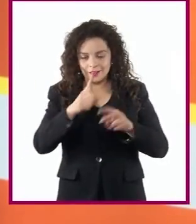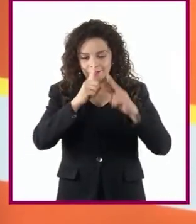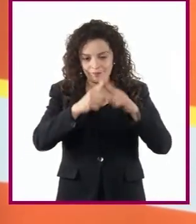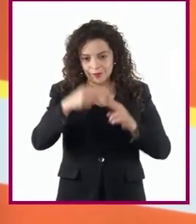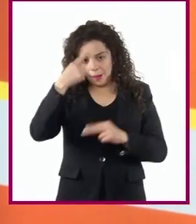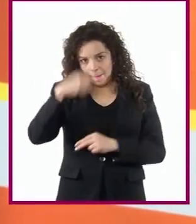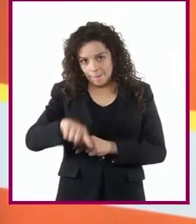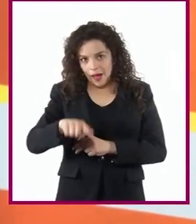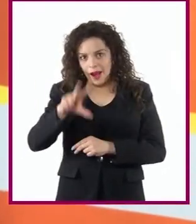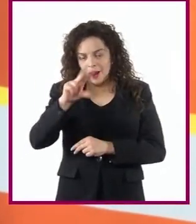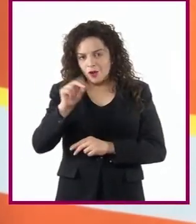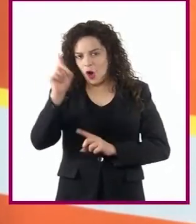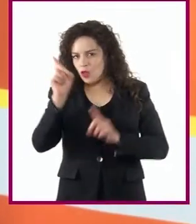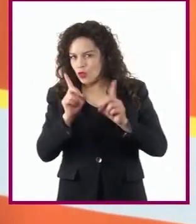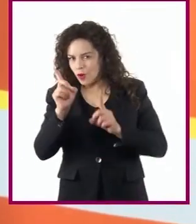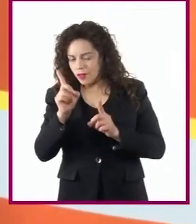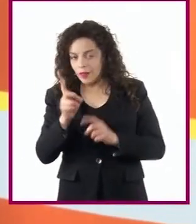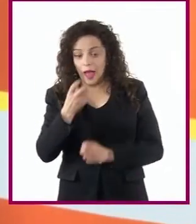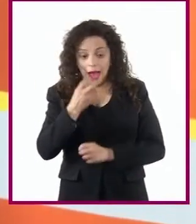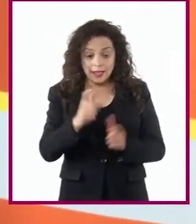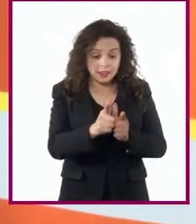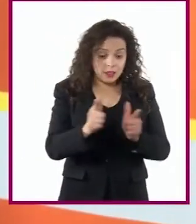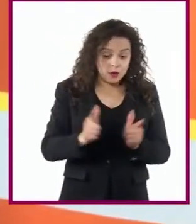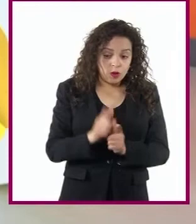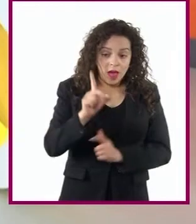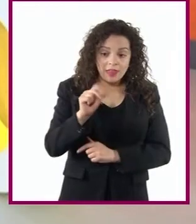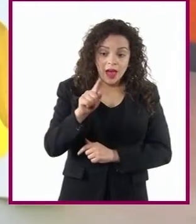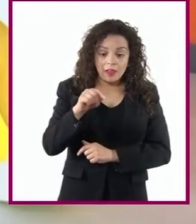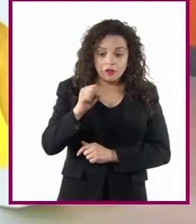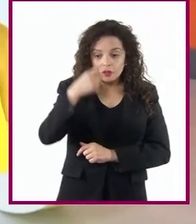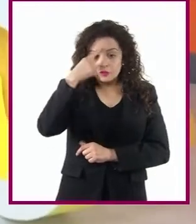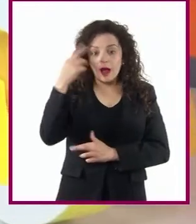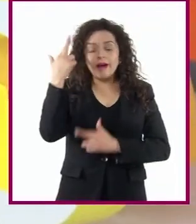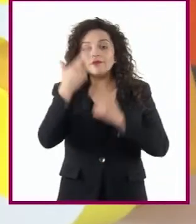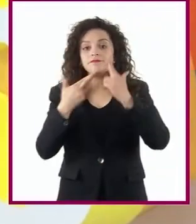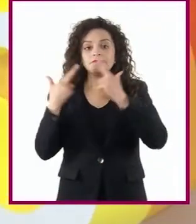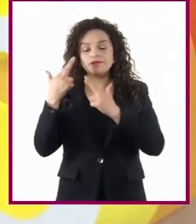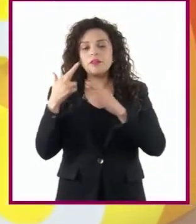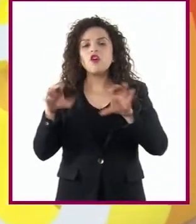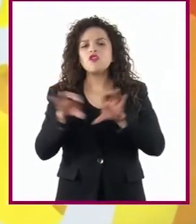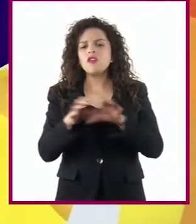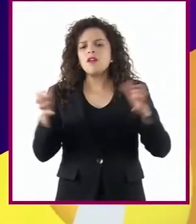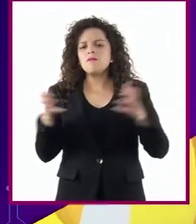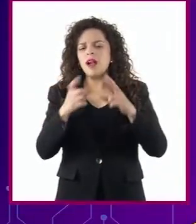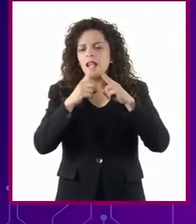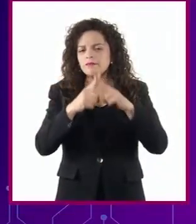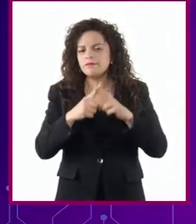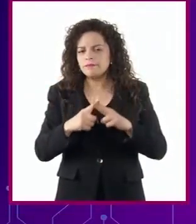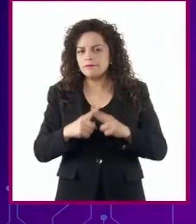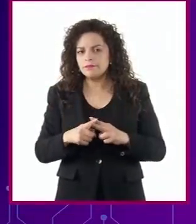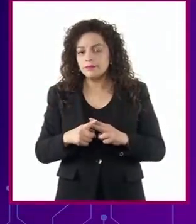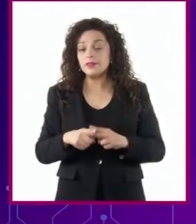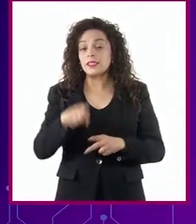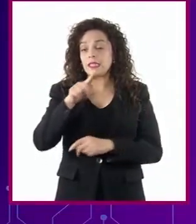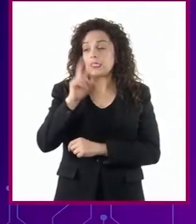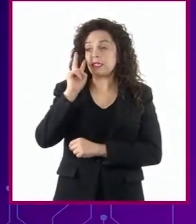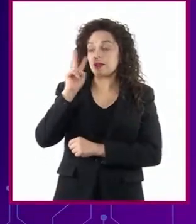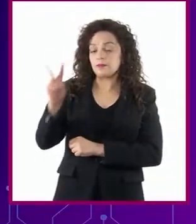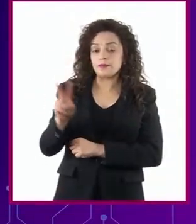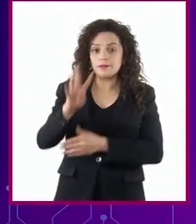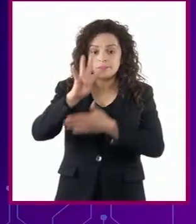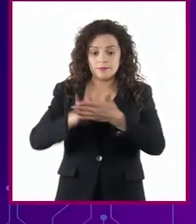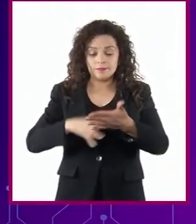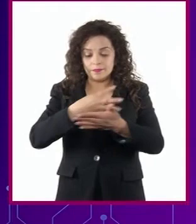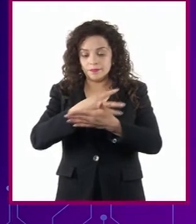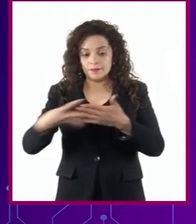al menos para este grupo de datos que estamos analizando. Para calcular la media, se han concentrado en una tabla los